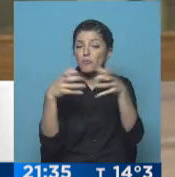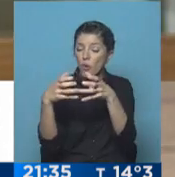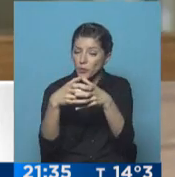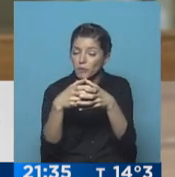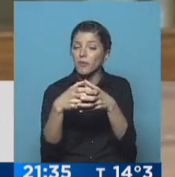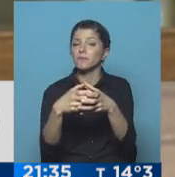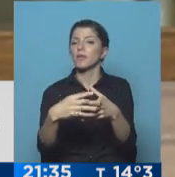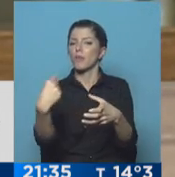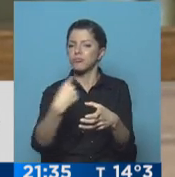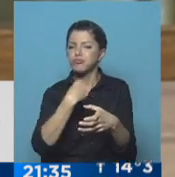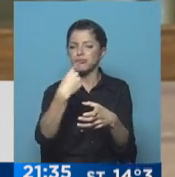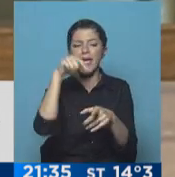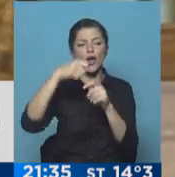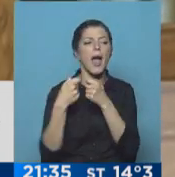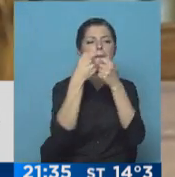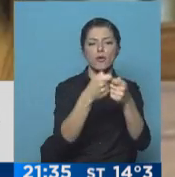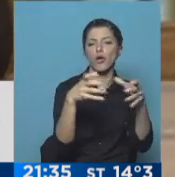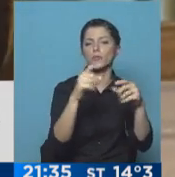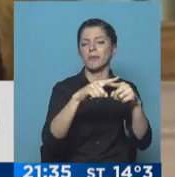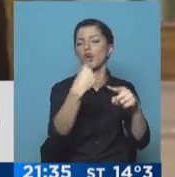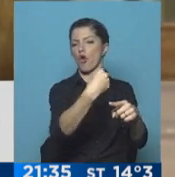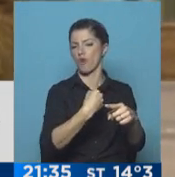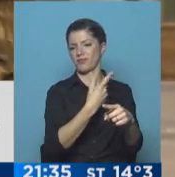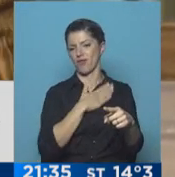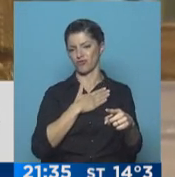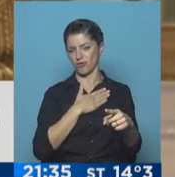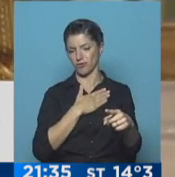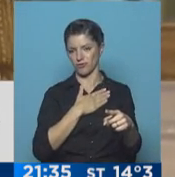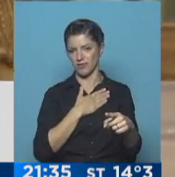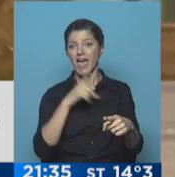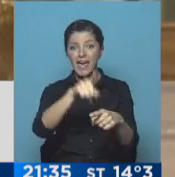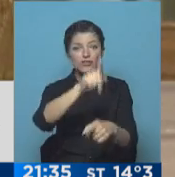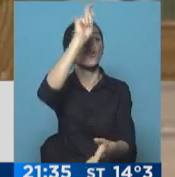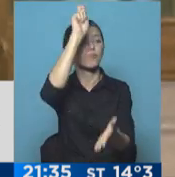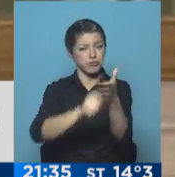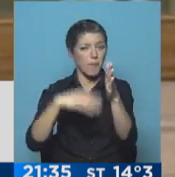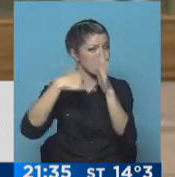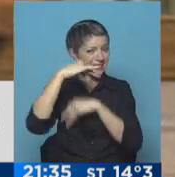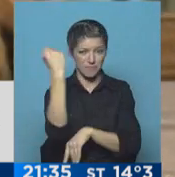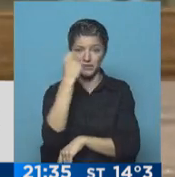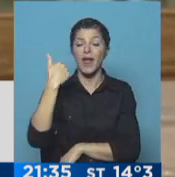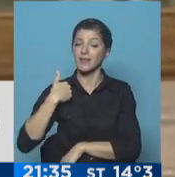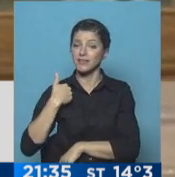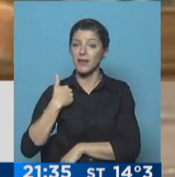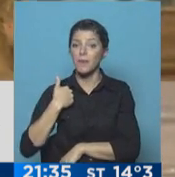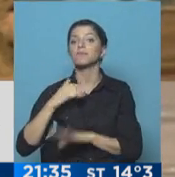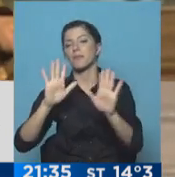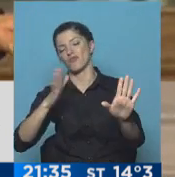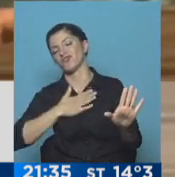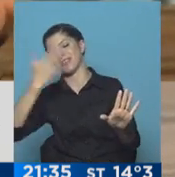están apoyando a la oposición, son los más grandes contratistas de la República Argentina. Sin embargo, estoy